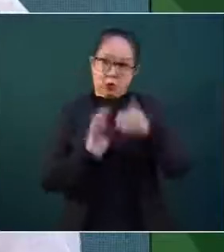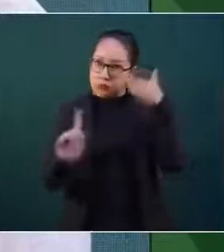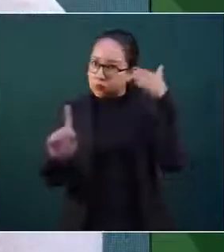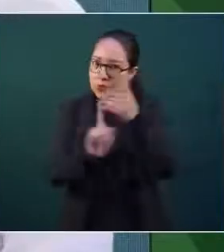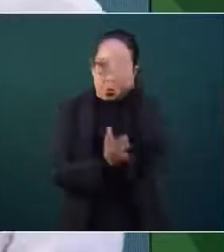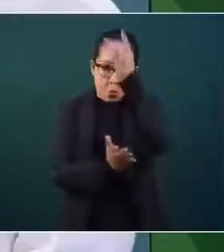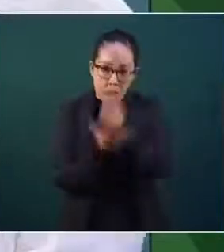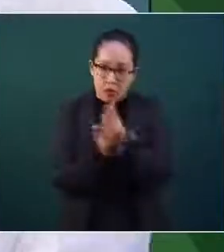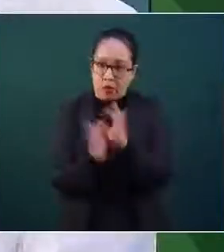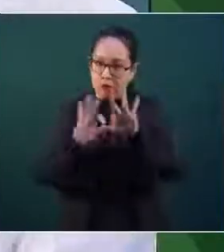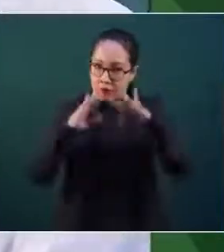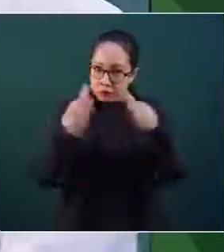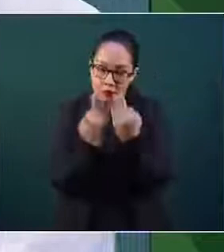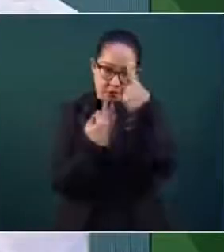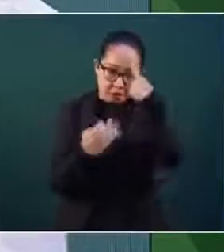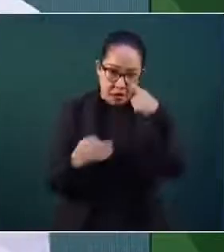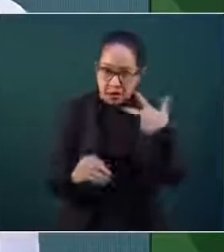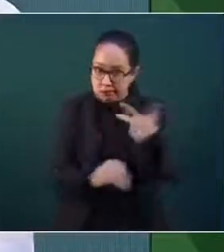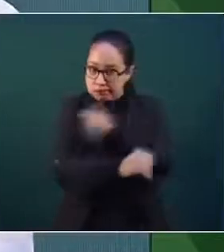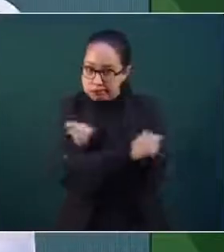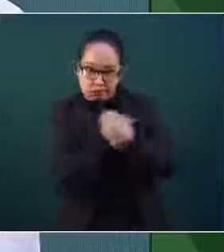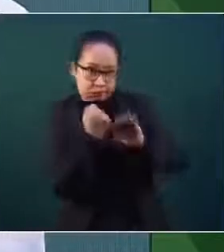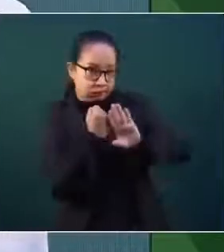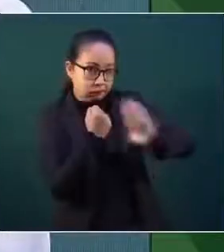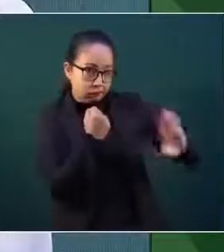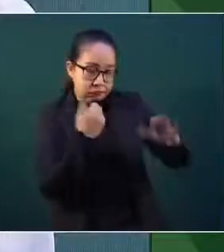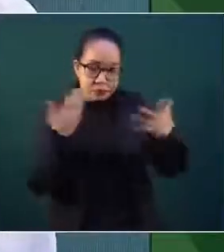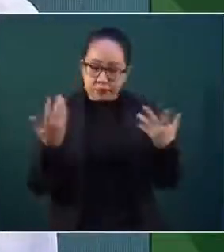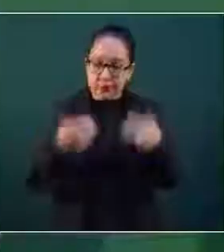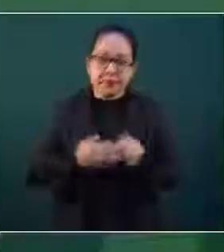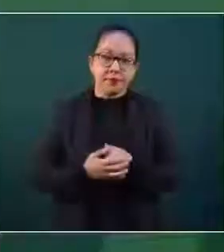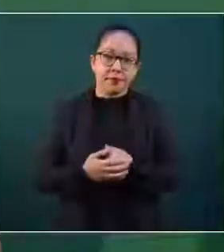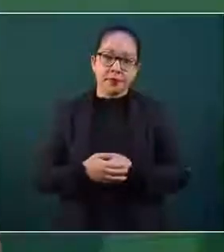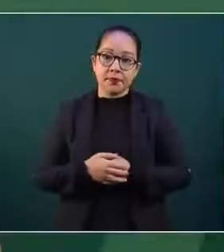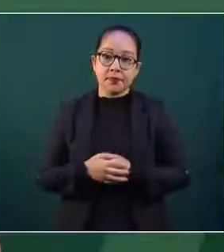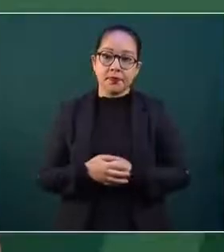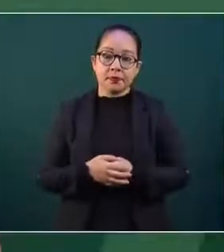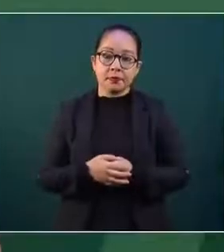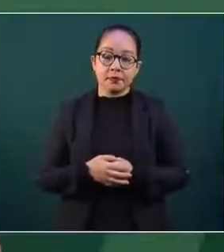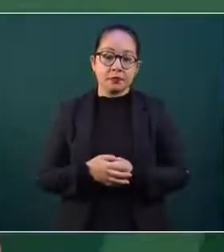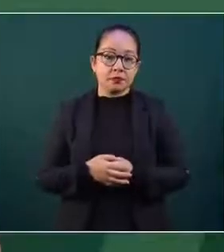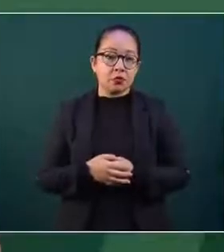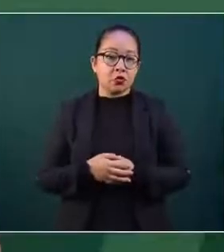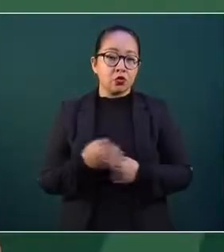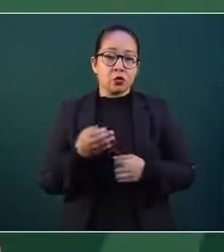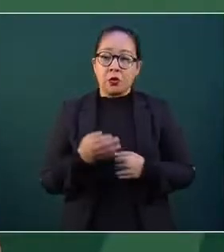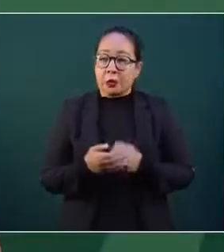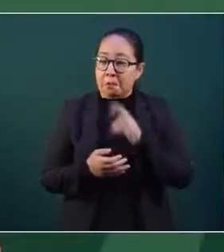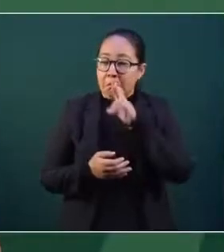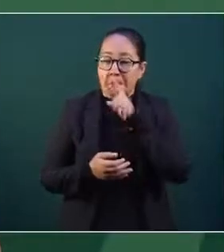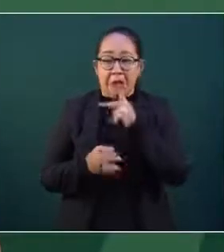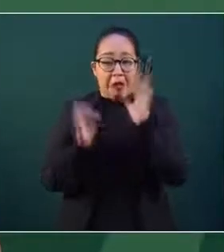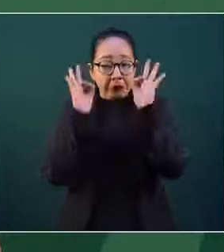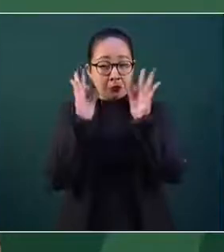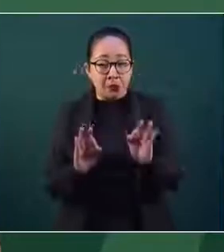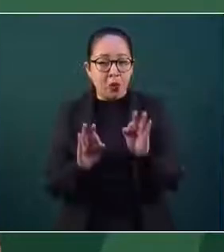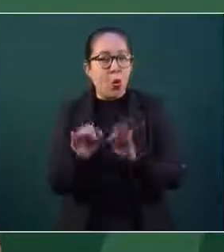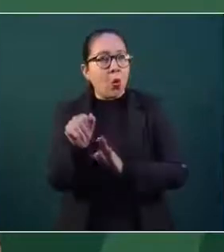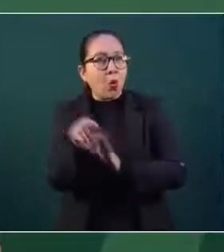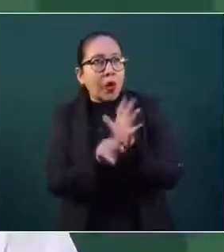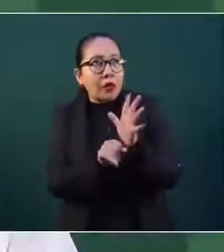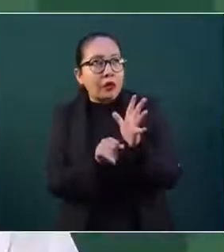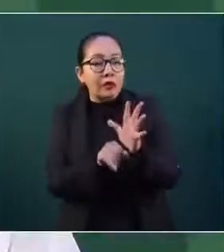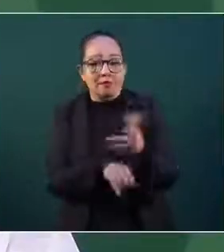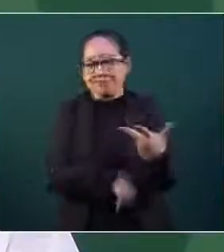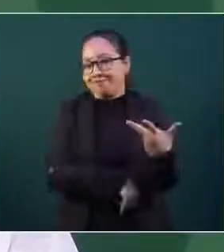para enfrentar el virus. Lo mejor es la vacuna, eso lo debemos